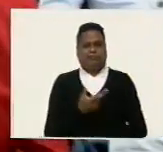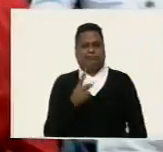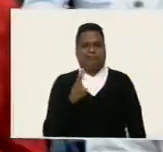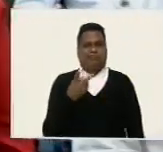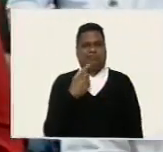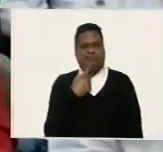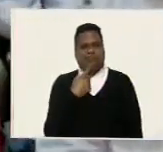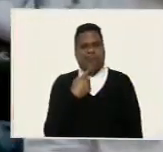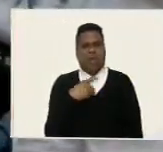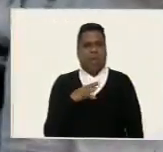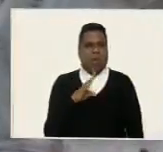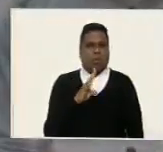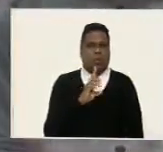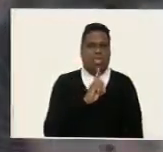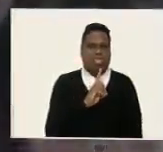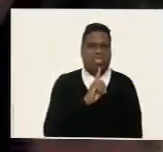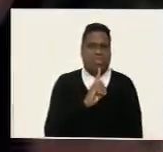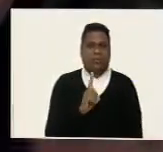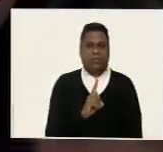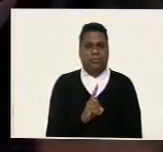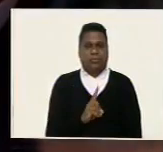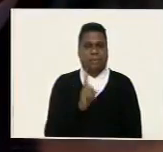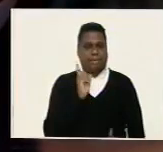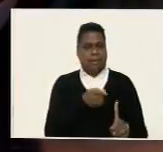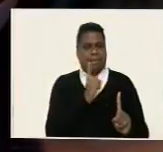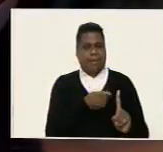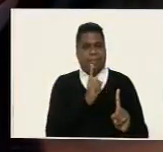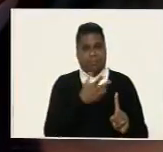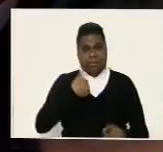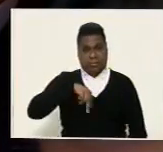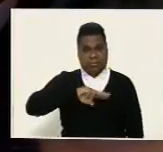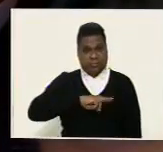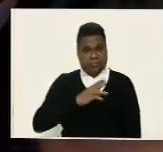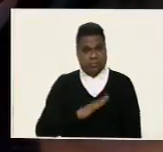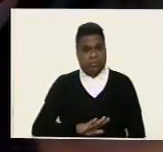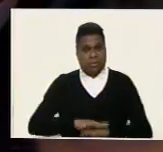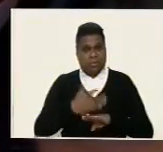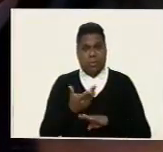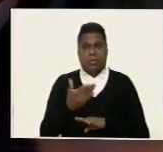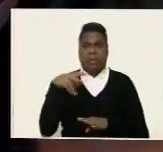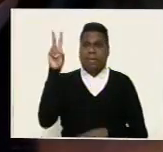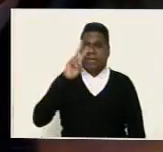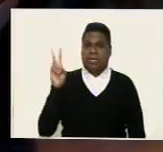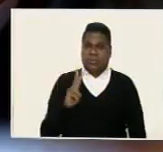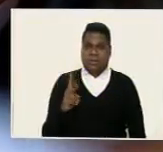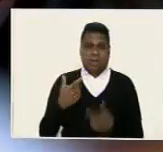discurso. Nos sancionan a nosotros porque Venezuela es soberana,